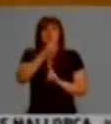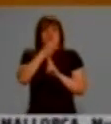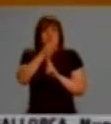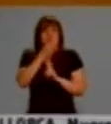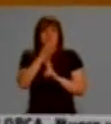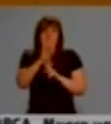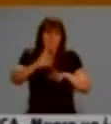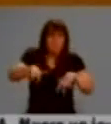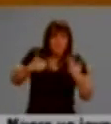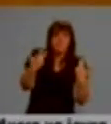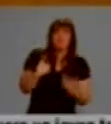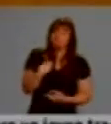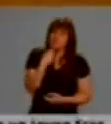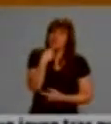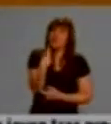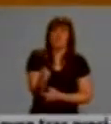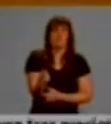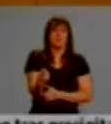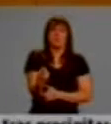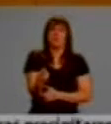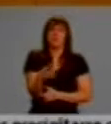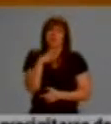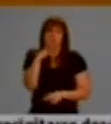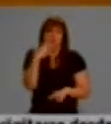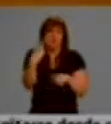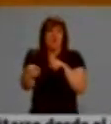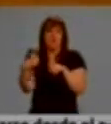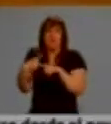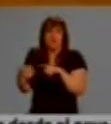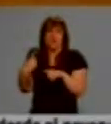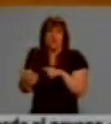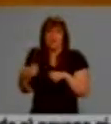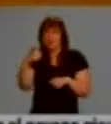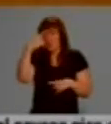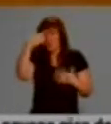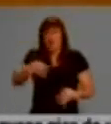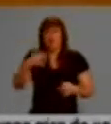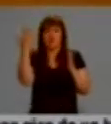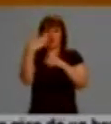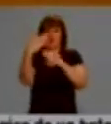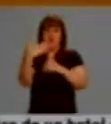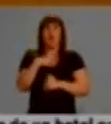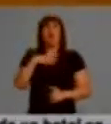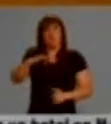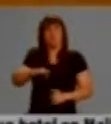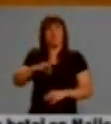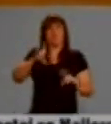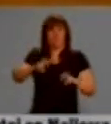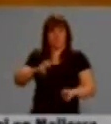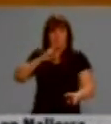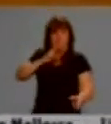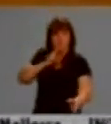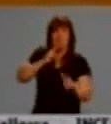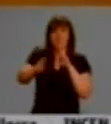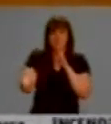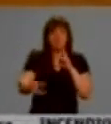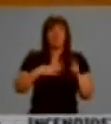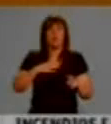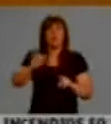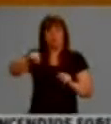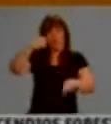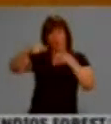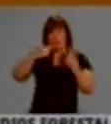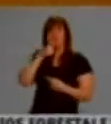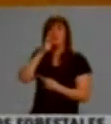discurso, permítame que le diga, inconsecuente. Ojalá en la réplica corrija usted lo de inconsecuente porque va a tener la oportunidad